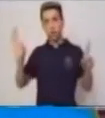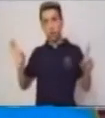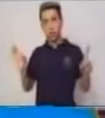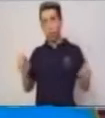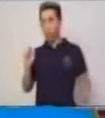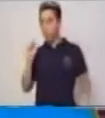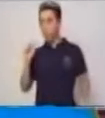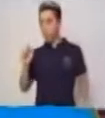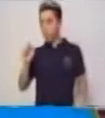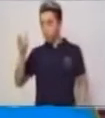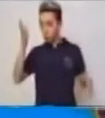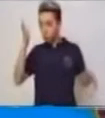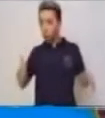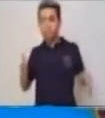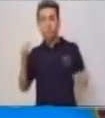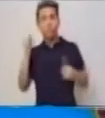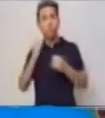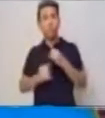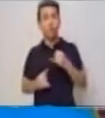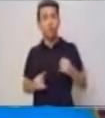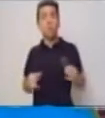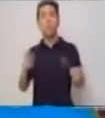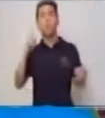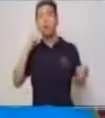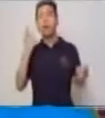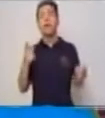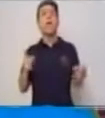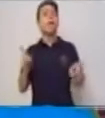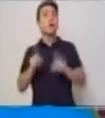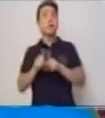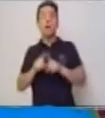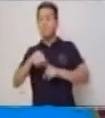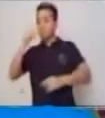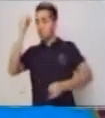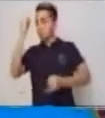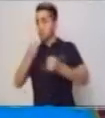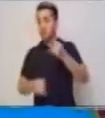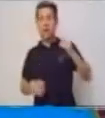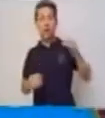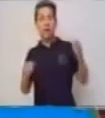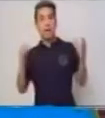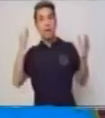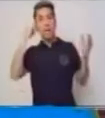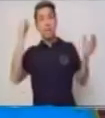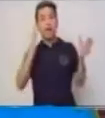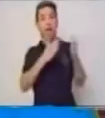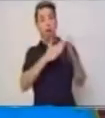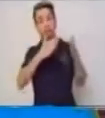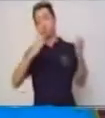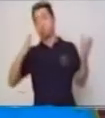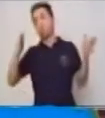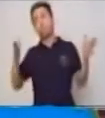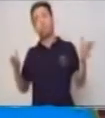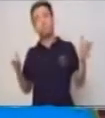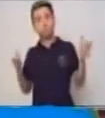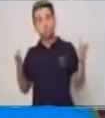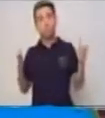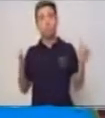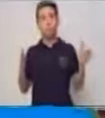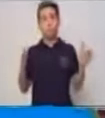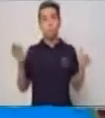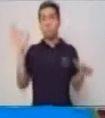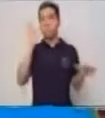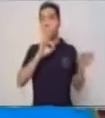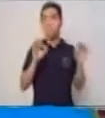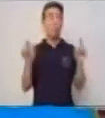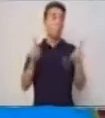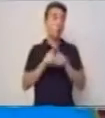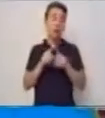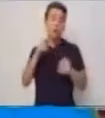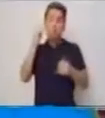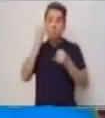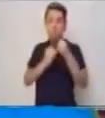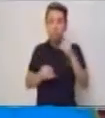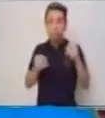final, porque es lo que nos cierra nuestra idea o nos cierra la conversación